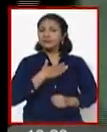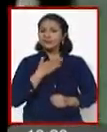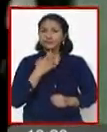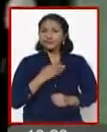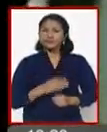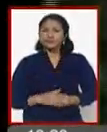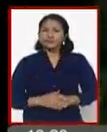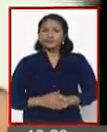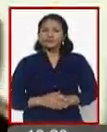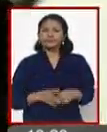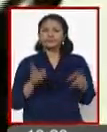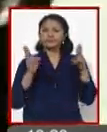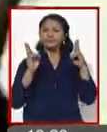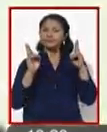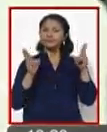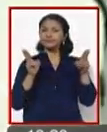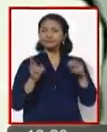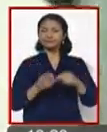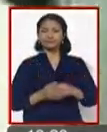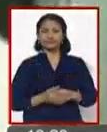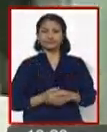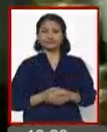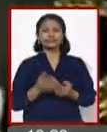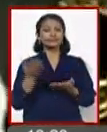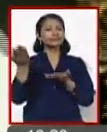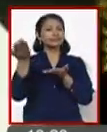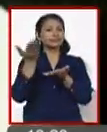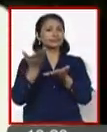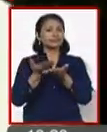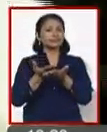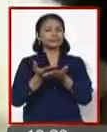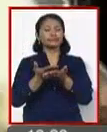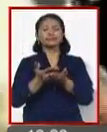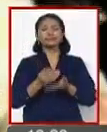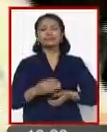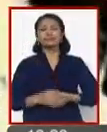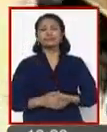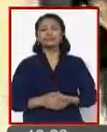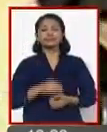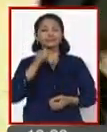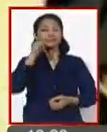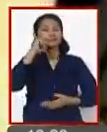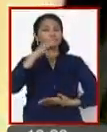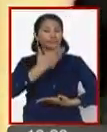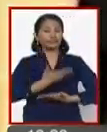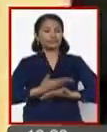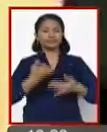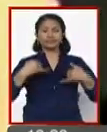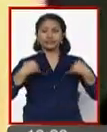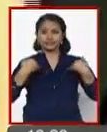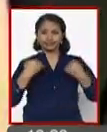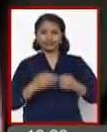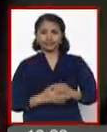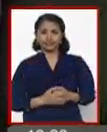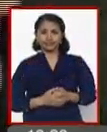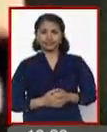favor ejecute rápidamente la extradición de nuestra niña, de nuestra